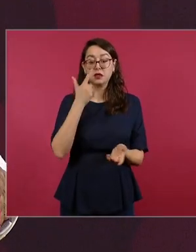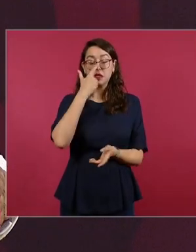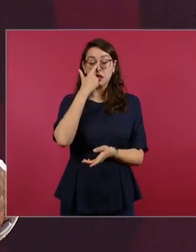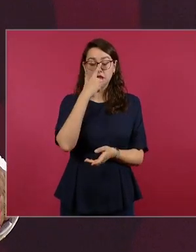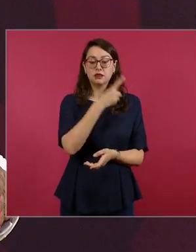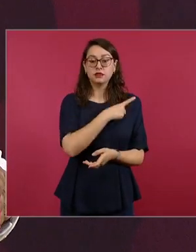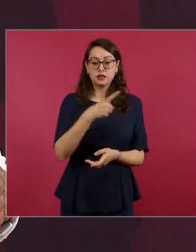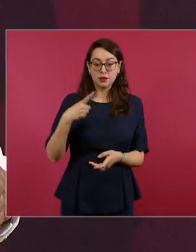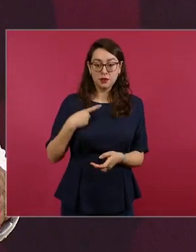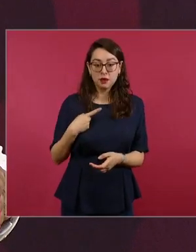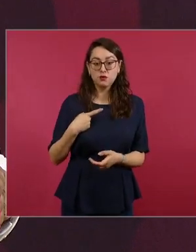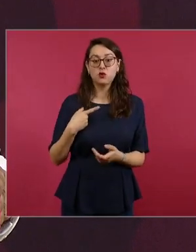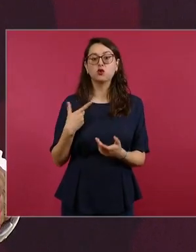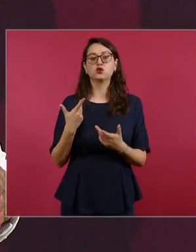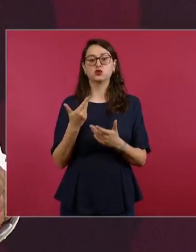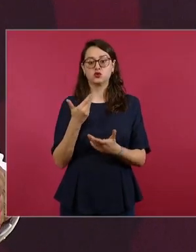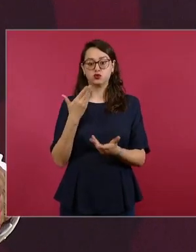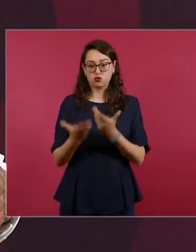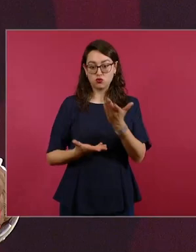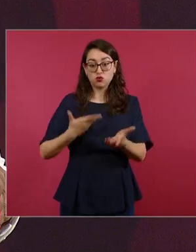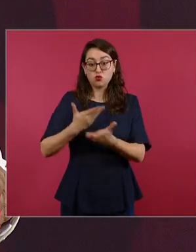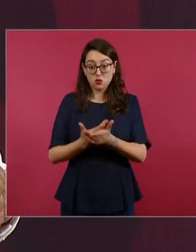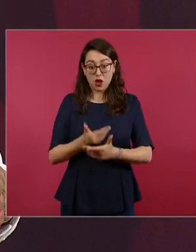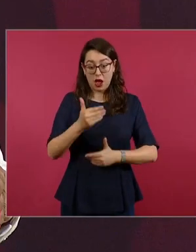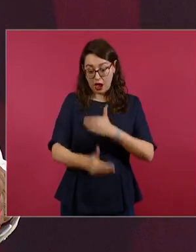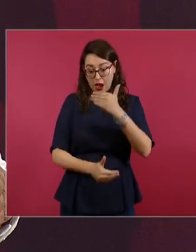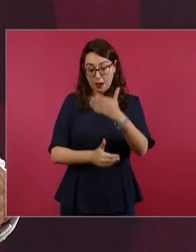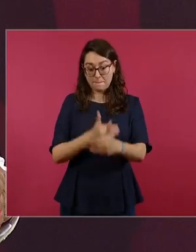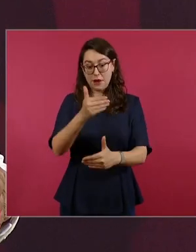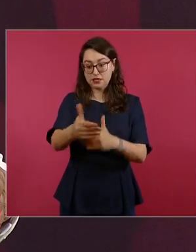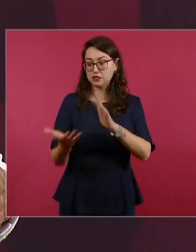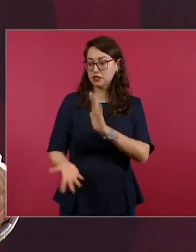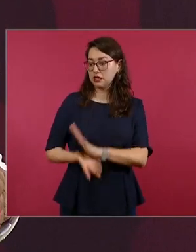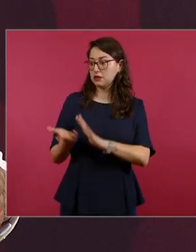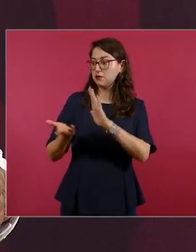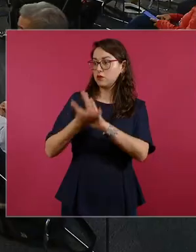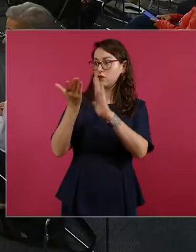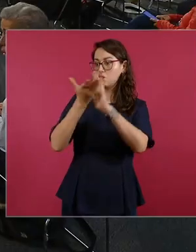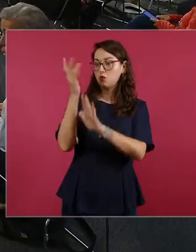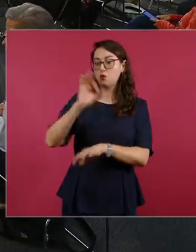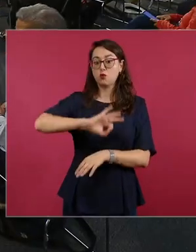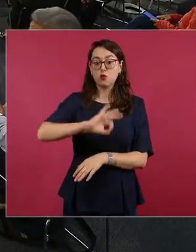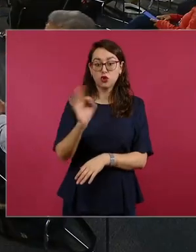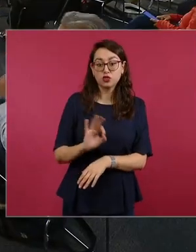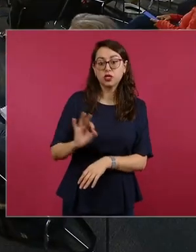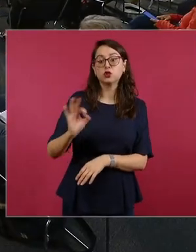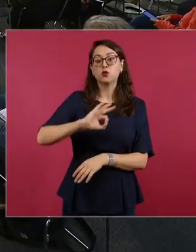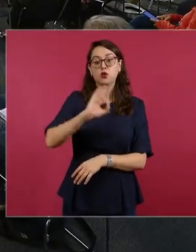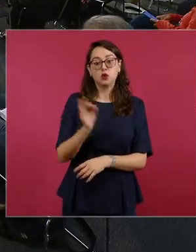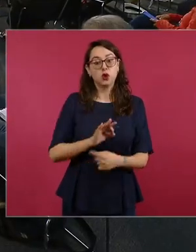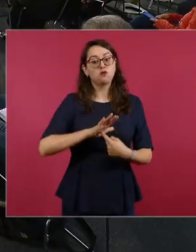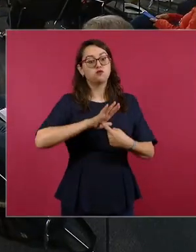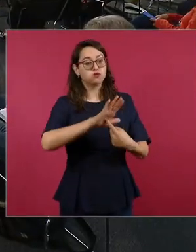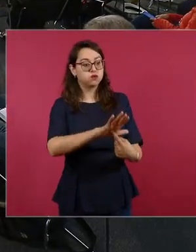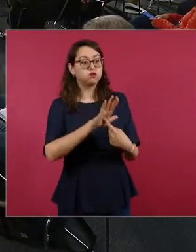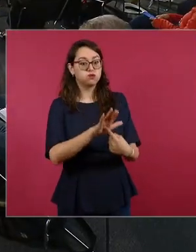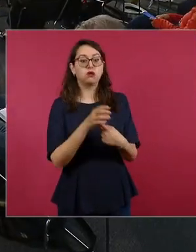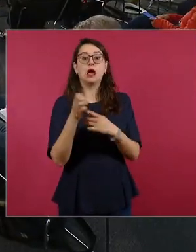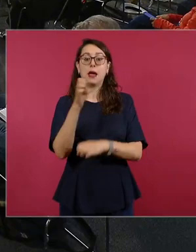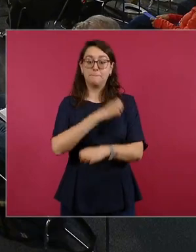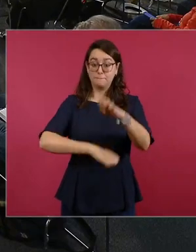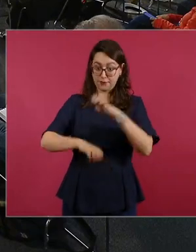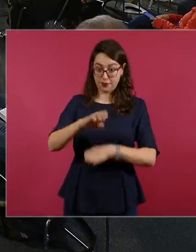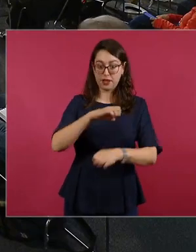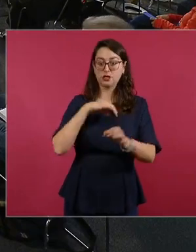presentar los avances el porcentaje de construcción y que las empresas pues si cumplan con